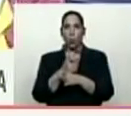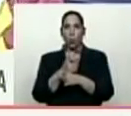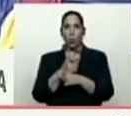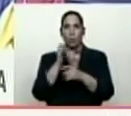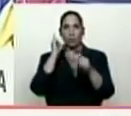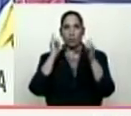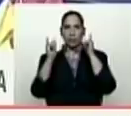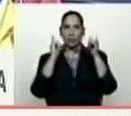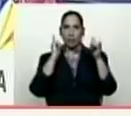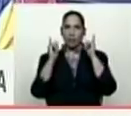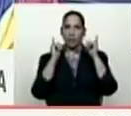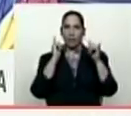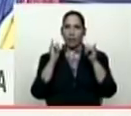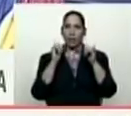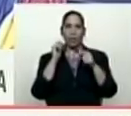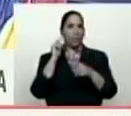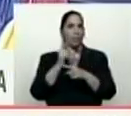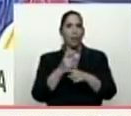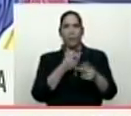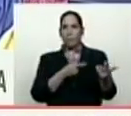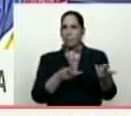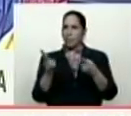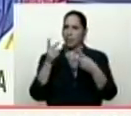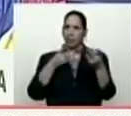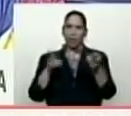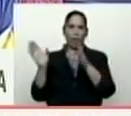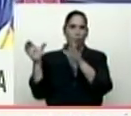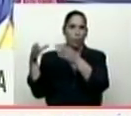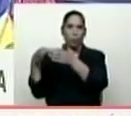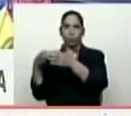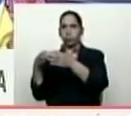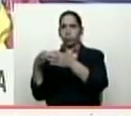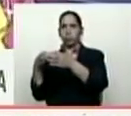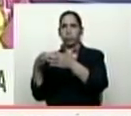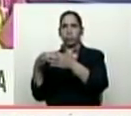celebrar y deben tener invitados, ¿cómo se llama? Los Avengers.